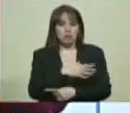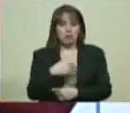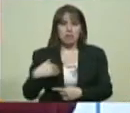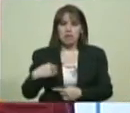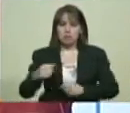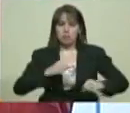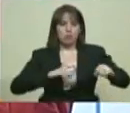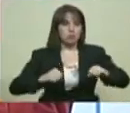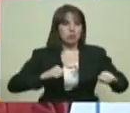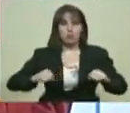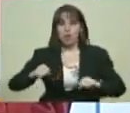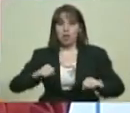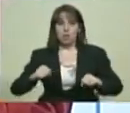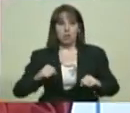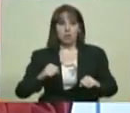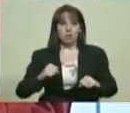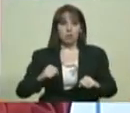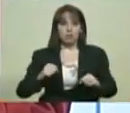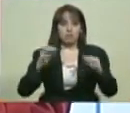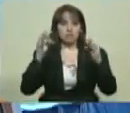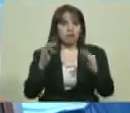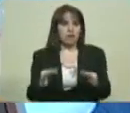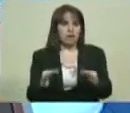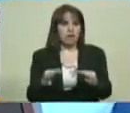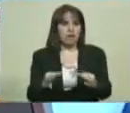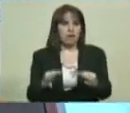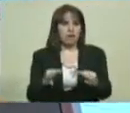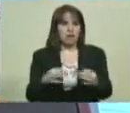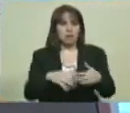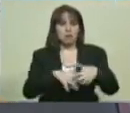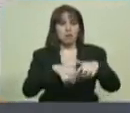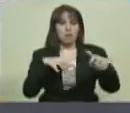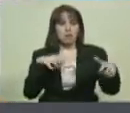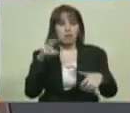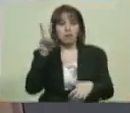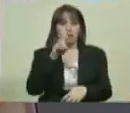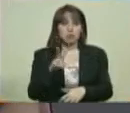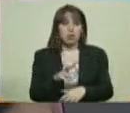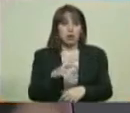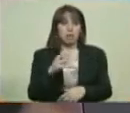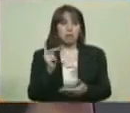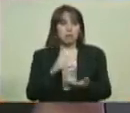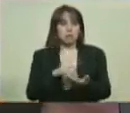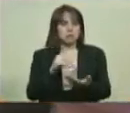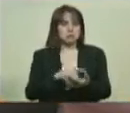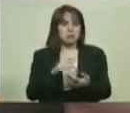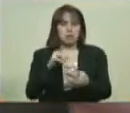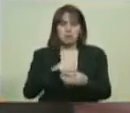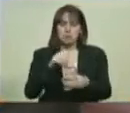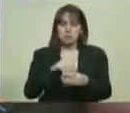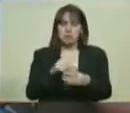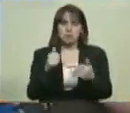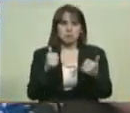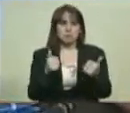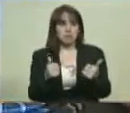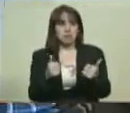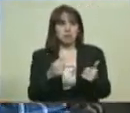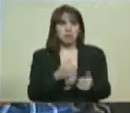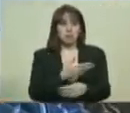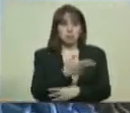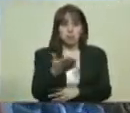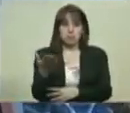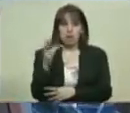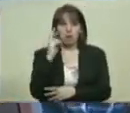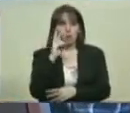inmensa mayoría, definitiva mayoría de venezolanos, y van a participar y van a votar. Ustedes lo van a